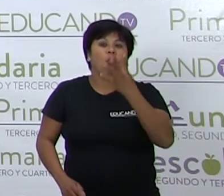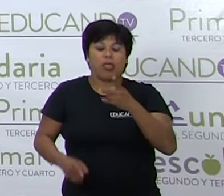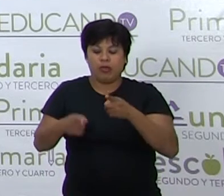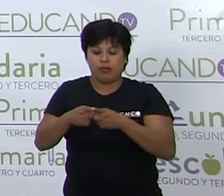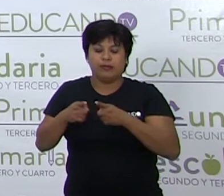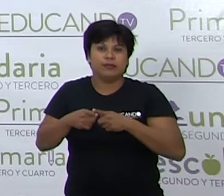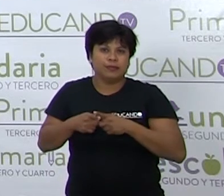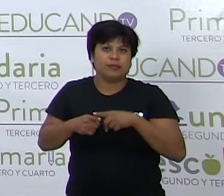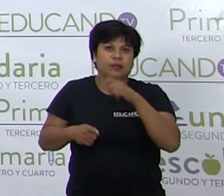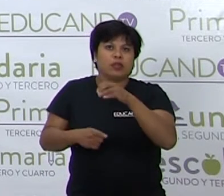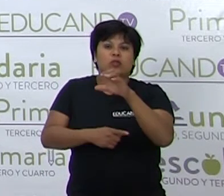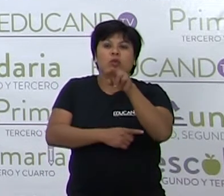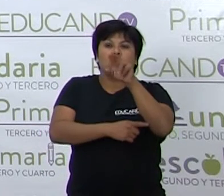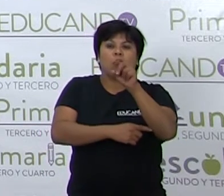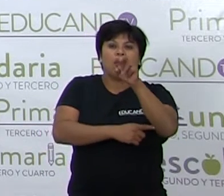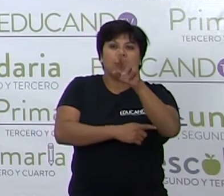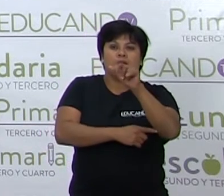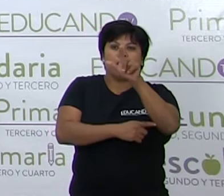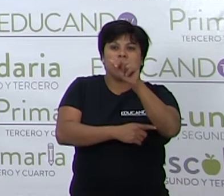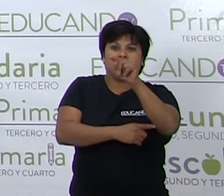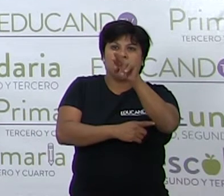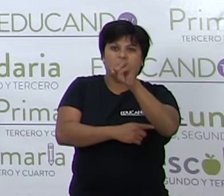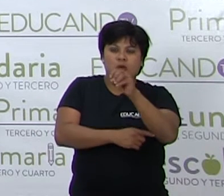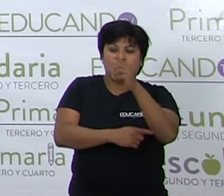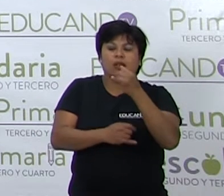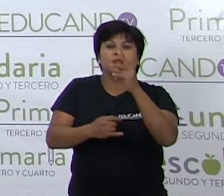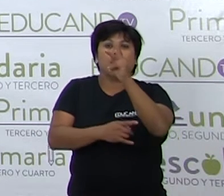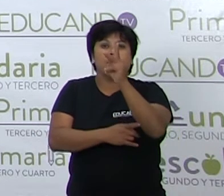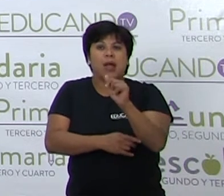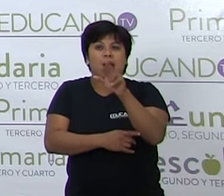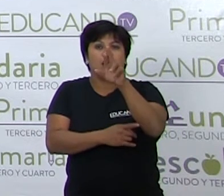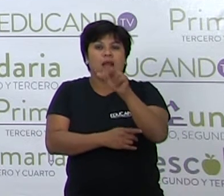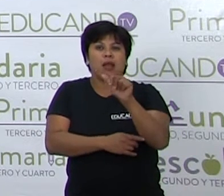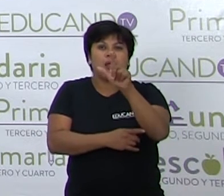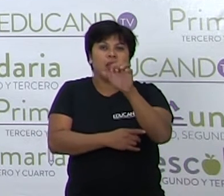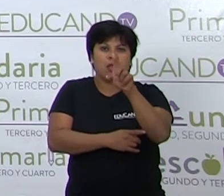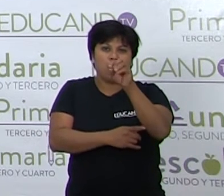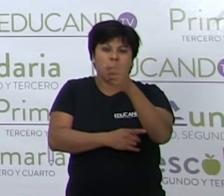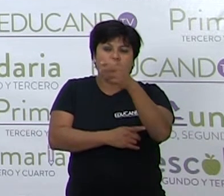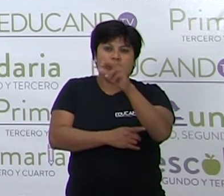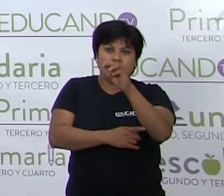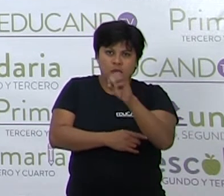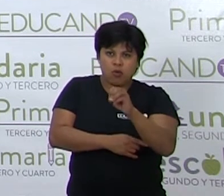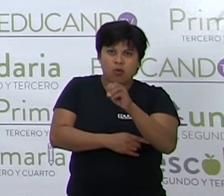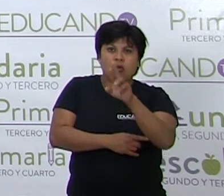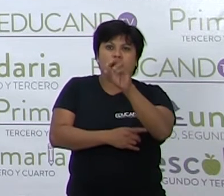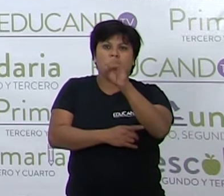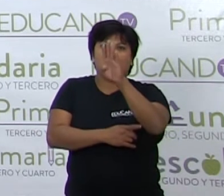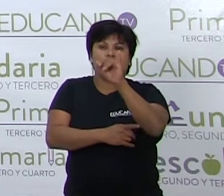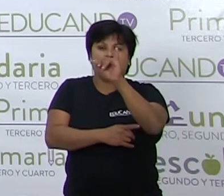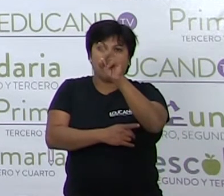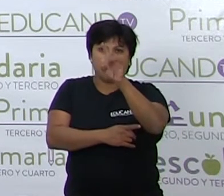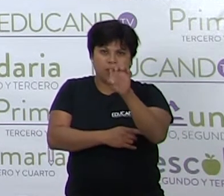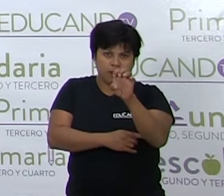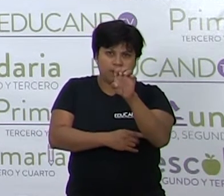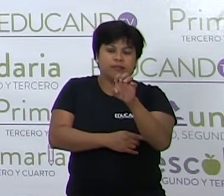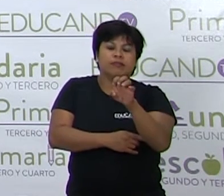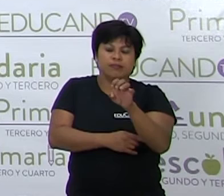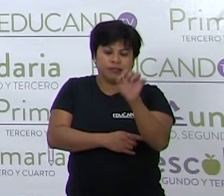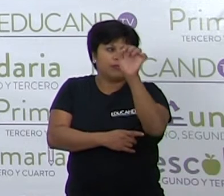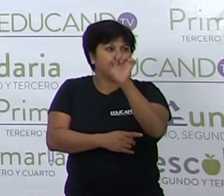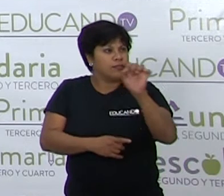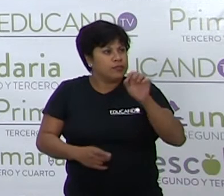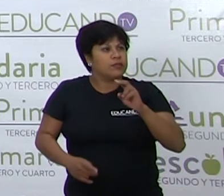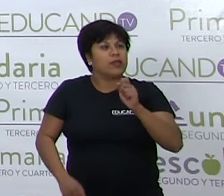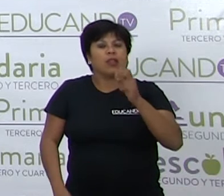por lo tanto es un cuadrilátero pero es un paralelogramo y es un romboide entonces tenemos aquí que son paralelo gramos